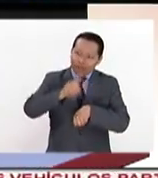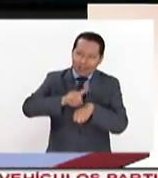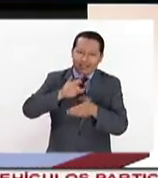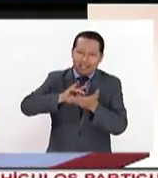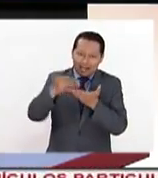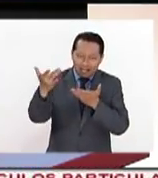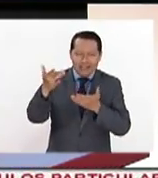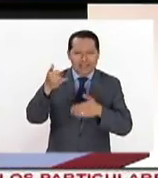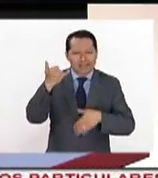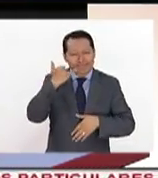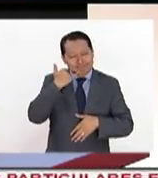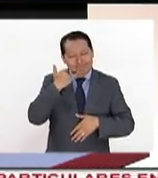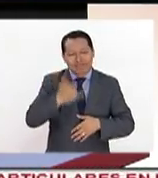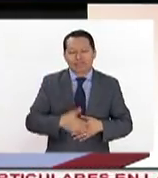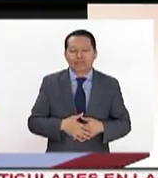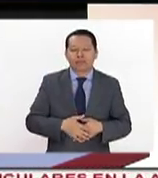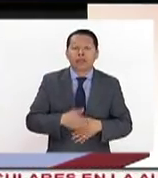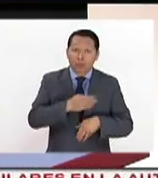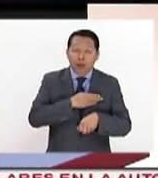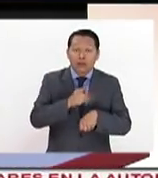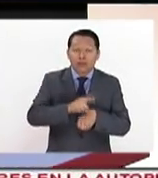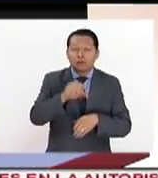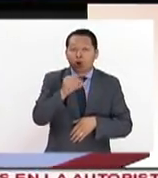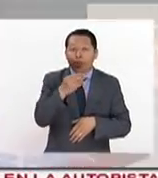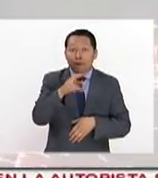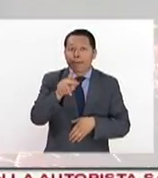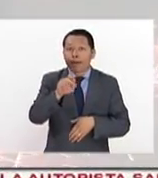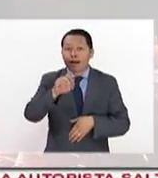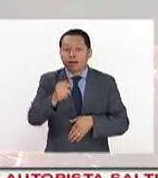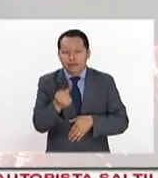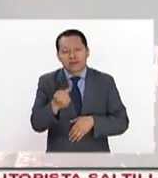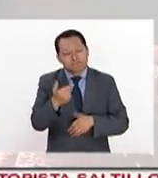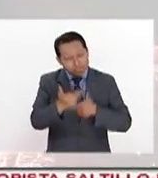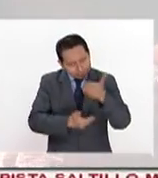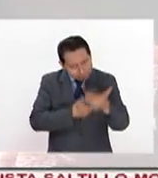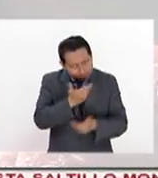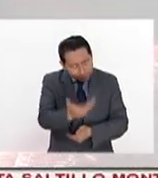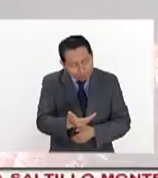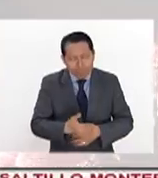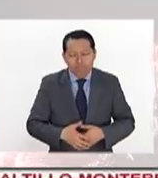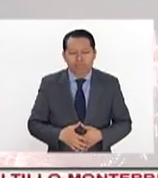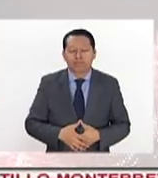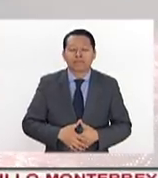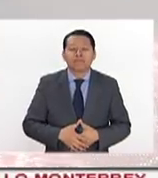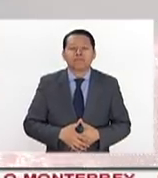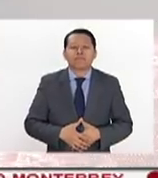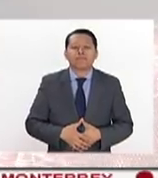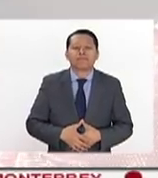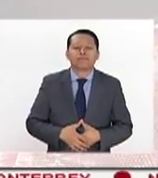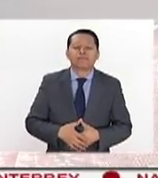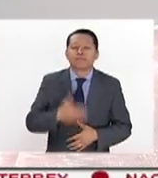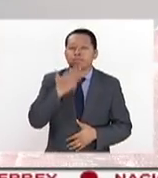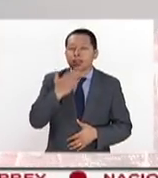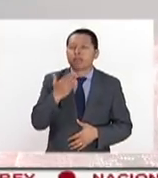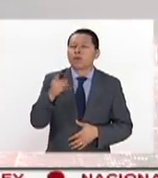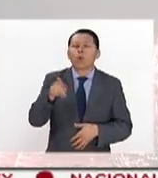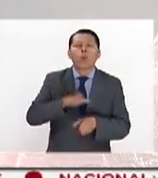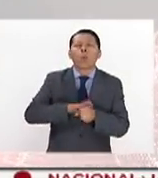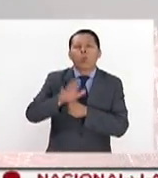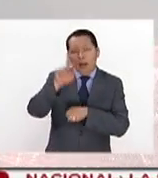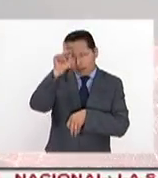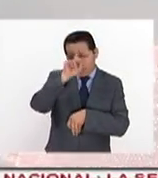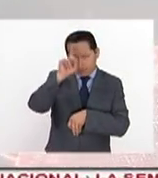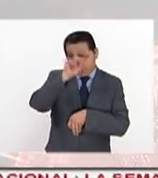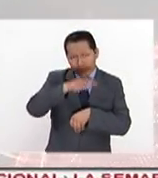estar con nosotros. Muy buenos días, Omar, Pati, dígame, estamos a sus órdenes. ¿Cuáles son sus